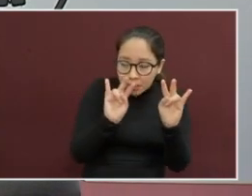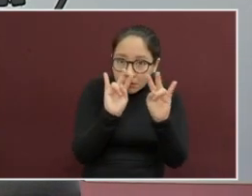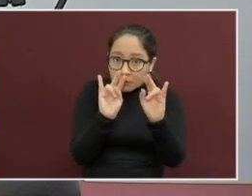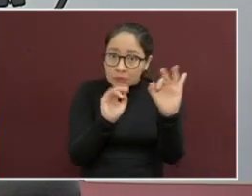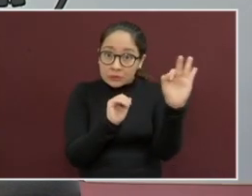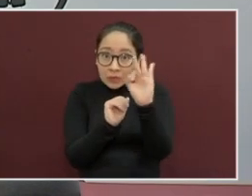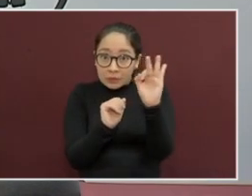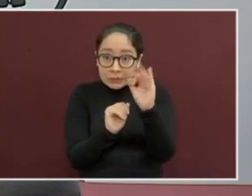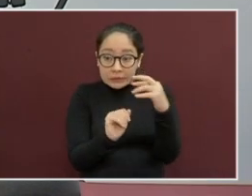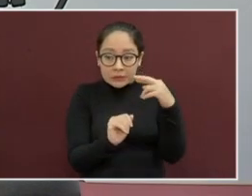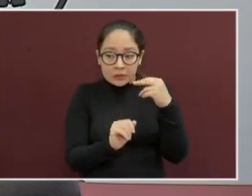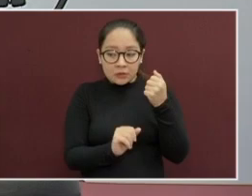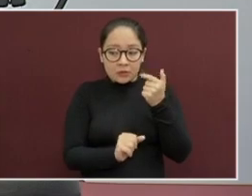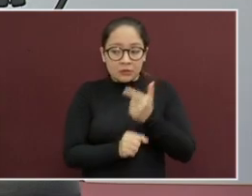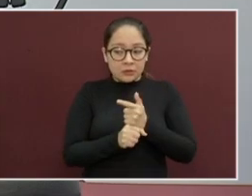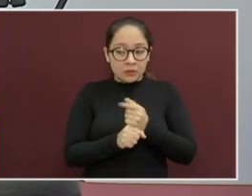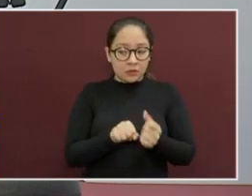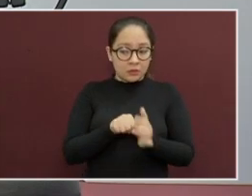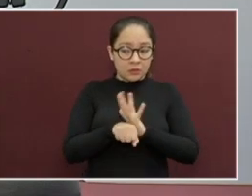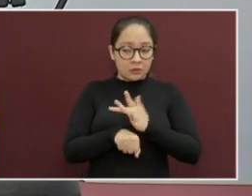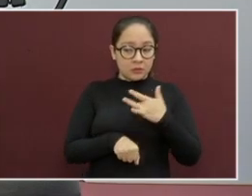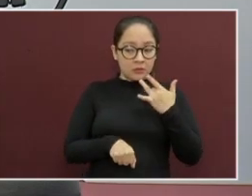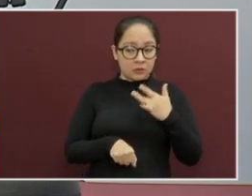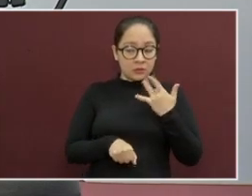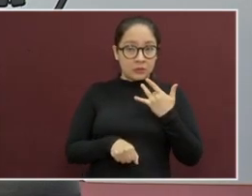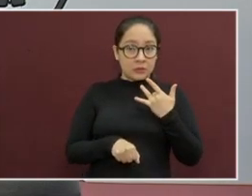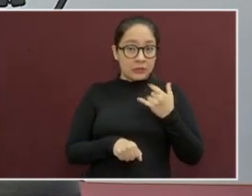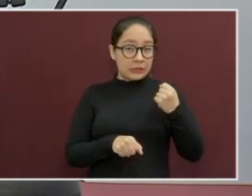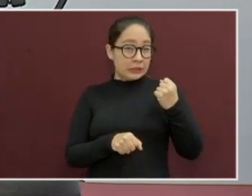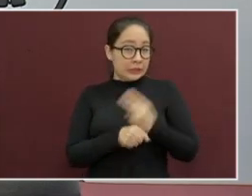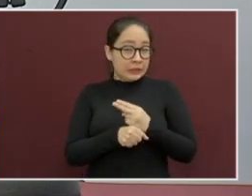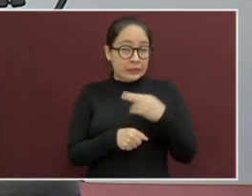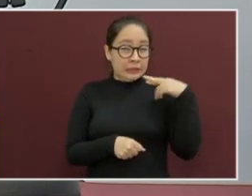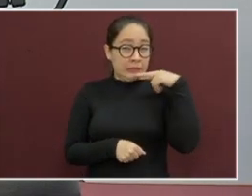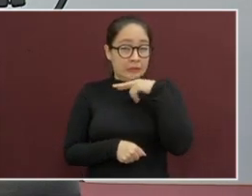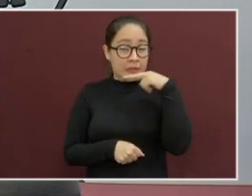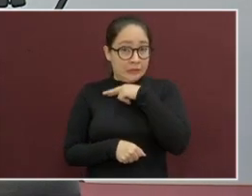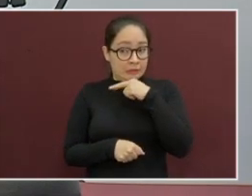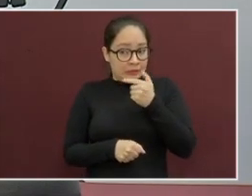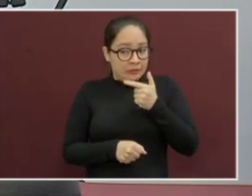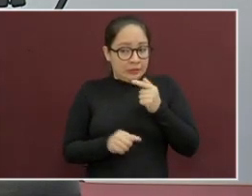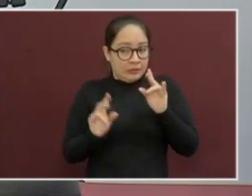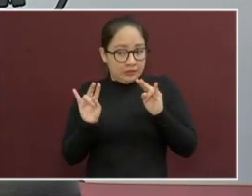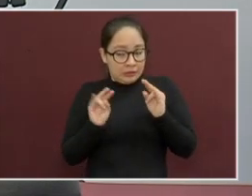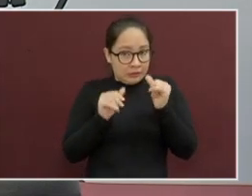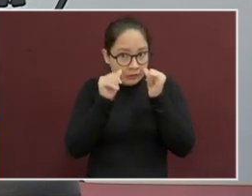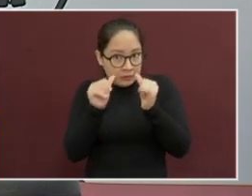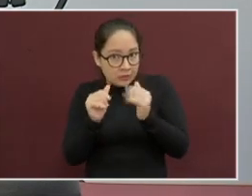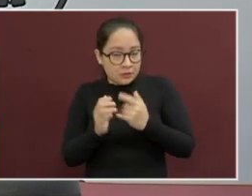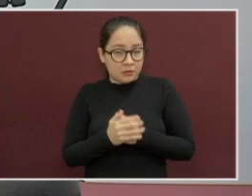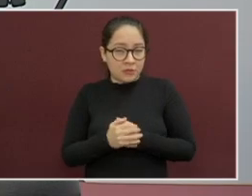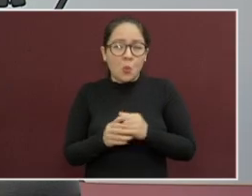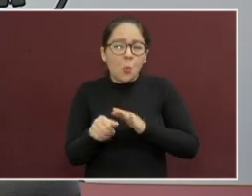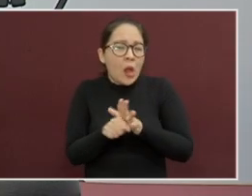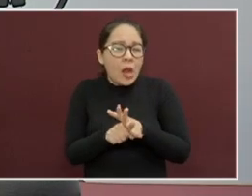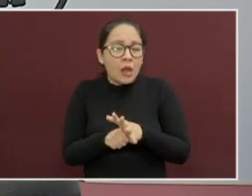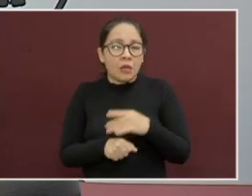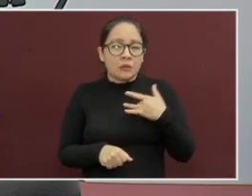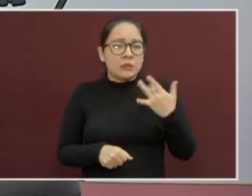oportuna la presencia de síntomas de kobe 19 como el dolor de cabeza